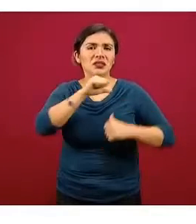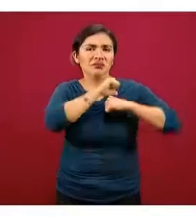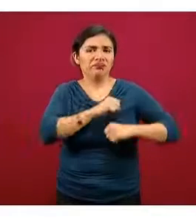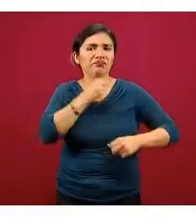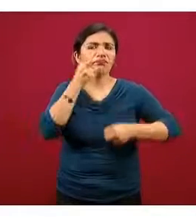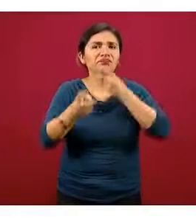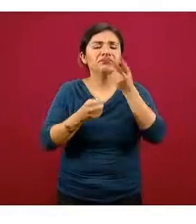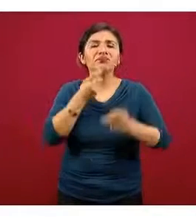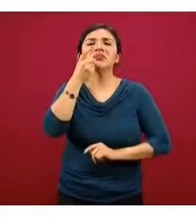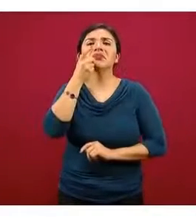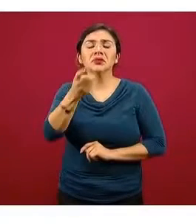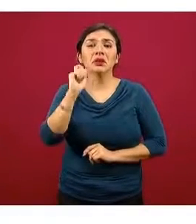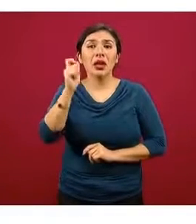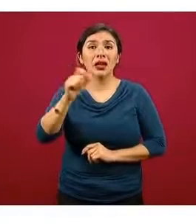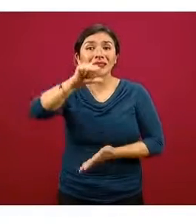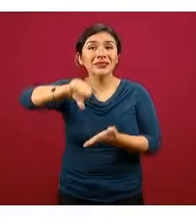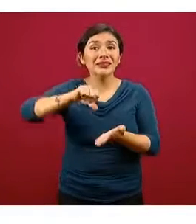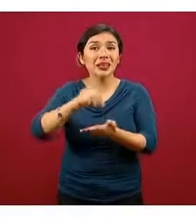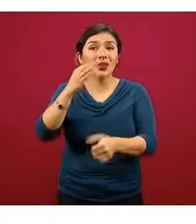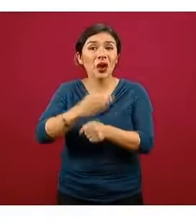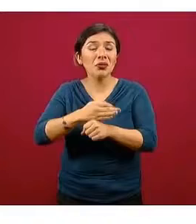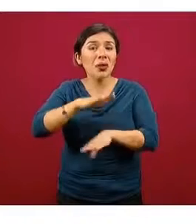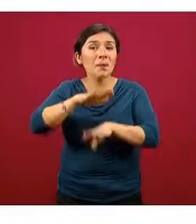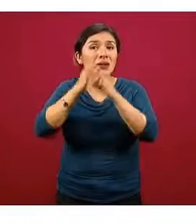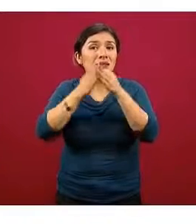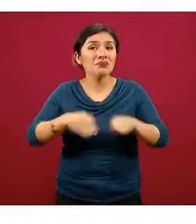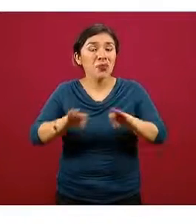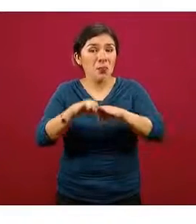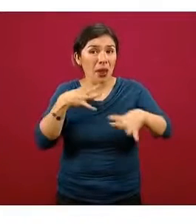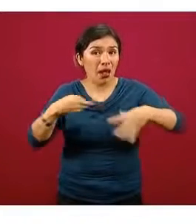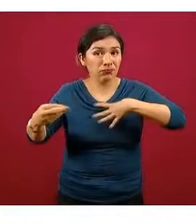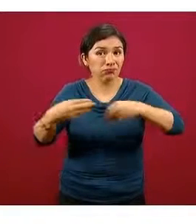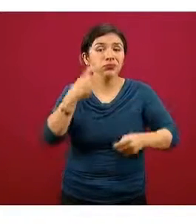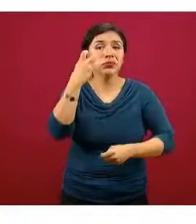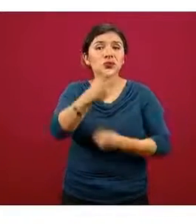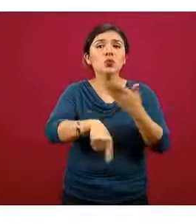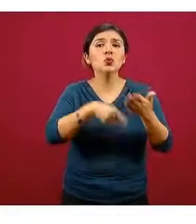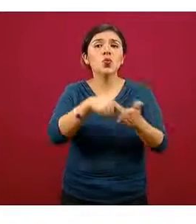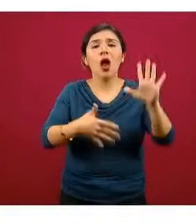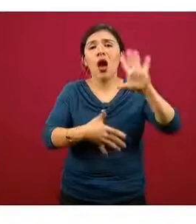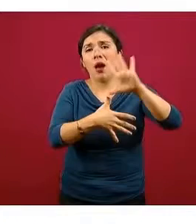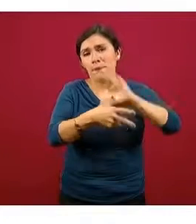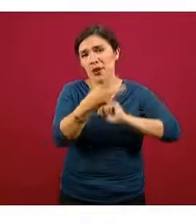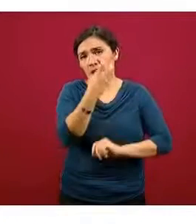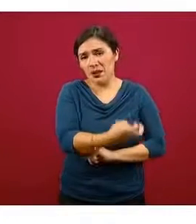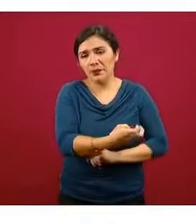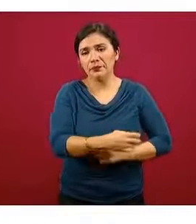precisamente en este momento el epicentro de la pandemia se encuentra en la región de las